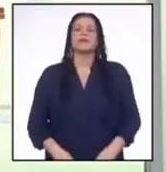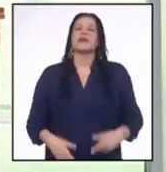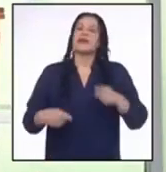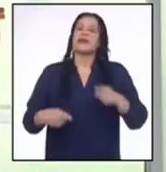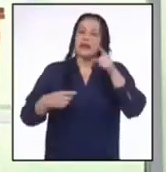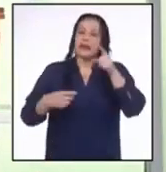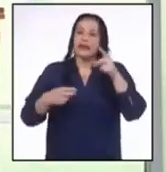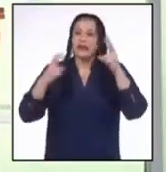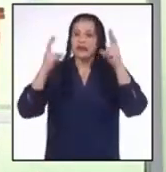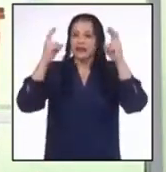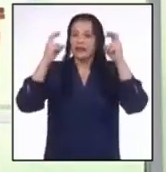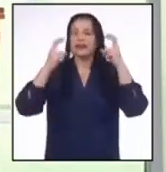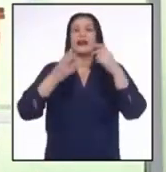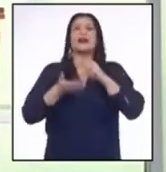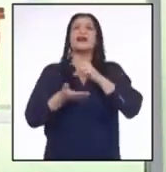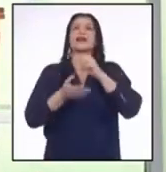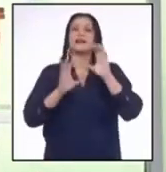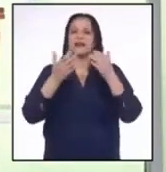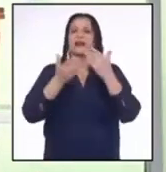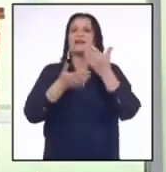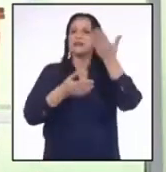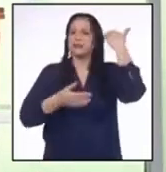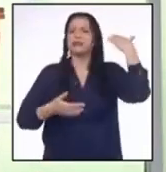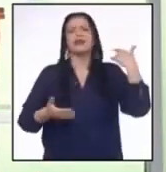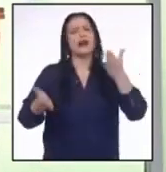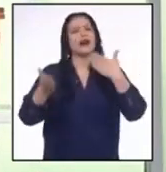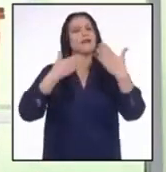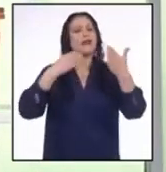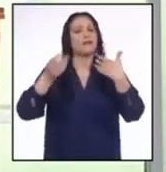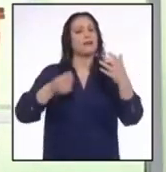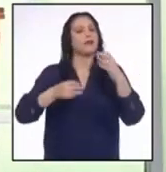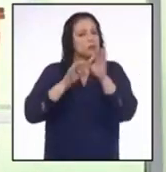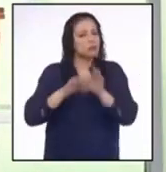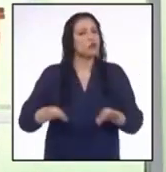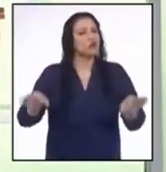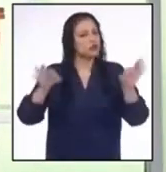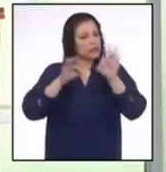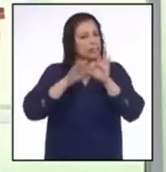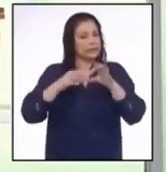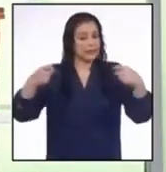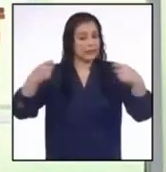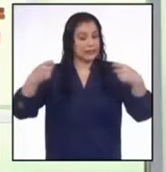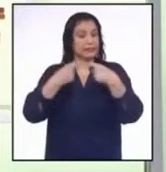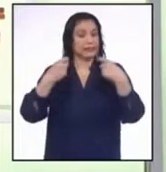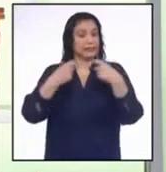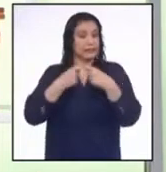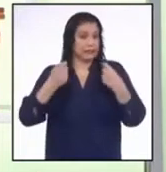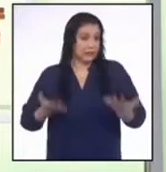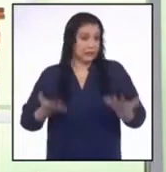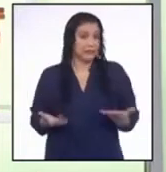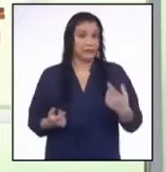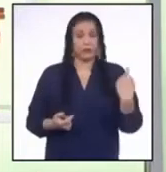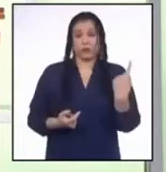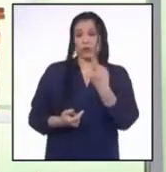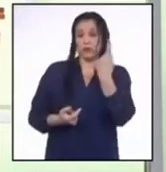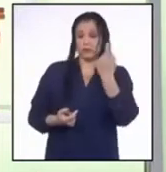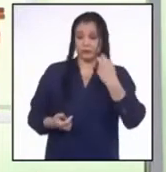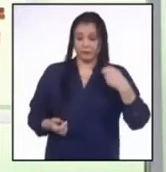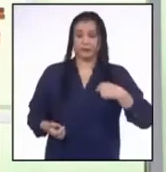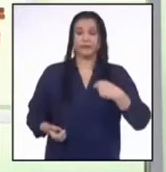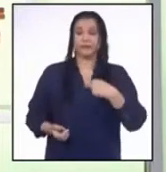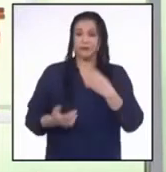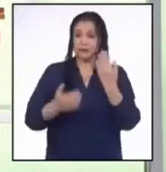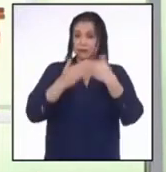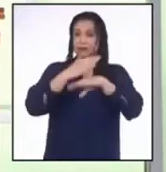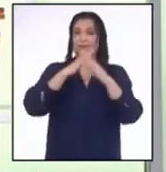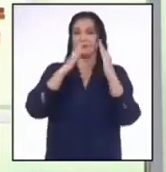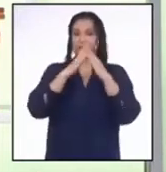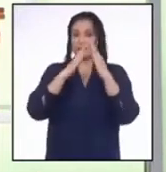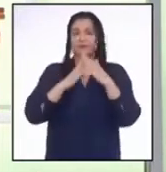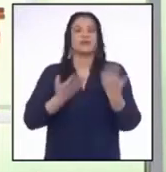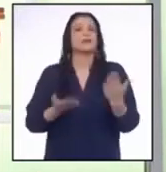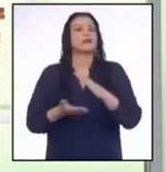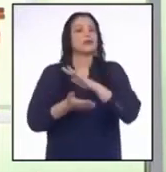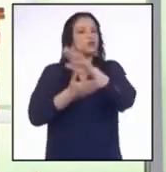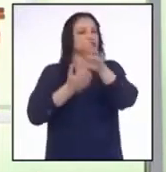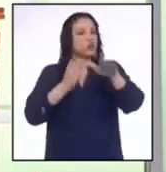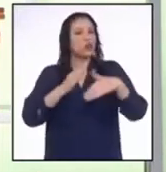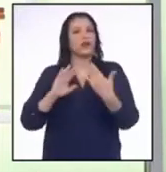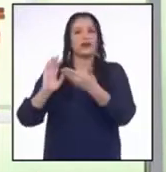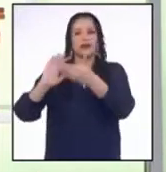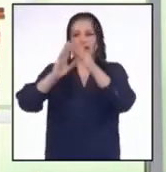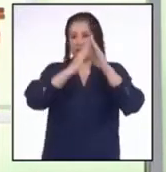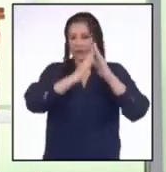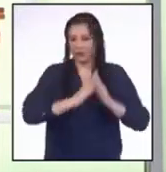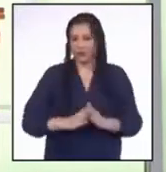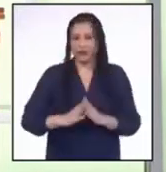Justamente de eso hablamos en el programa anterior, de lo importante que es la energía eléctrica, no solo para nosotros en nuestras casas, sino para las